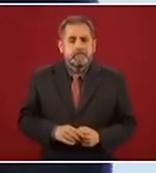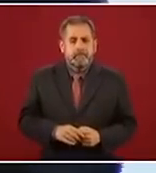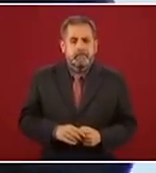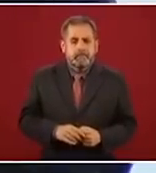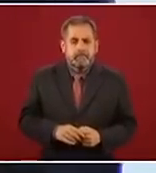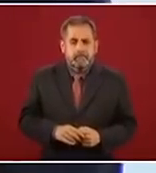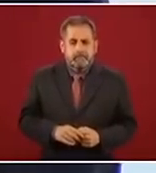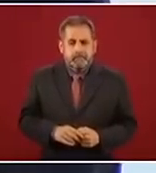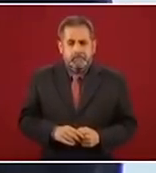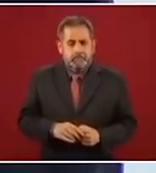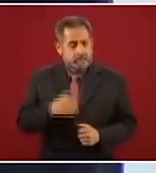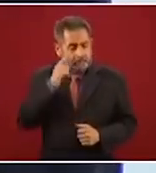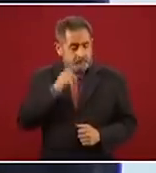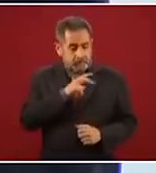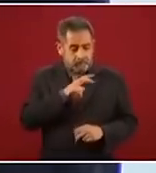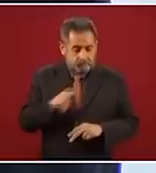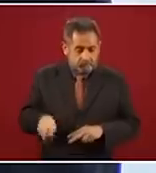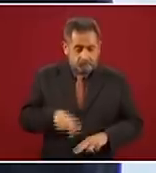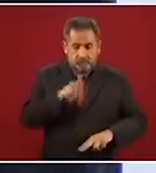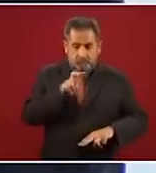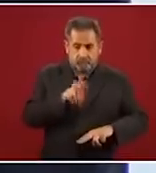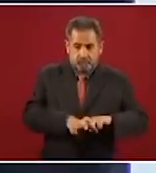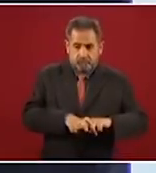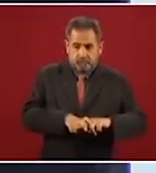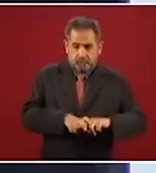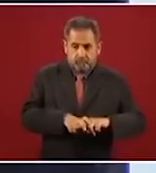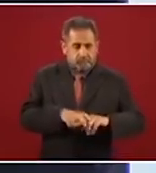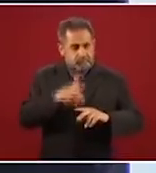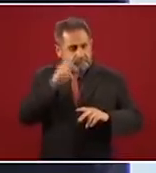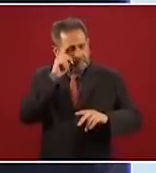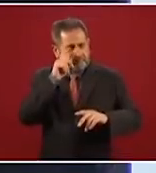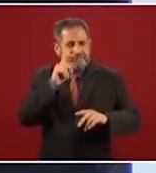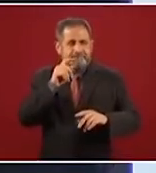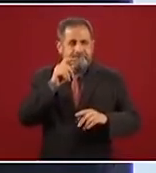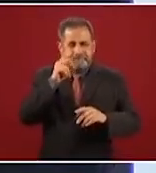tratar problemas dentales, de odontología,